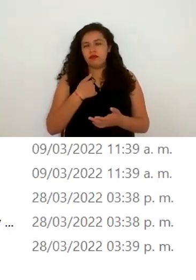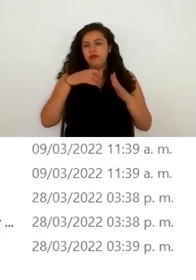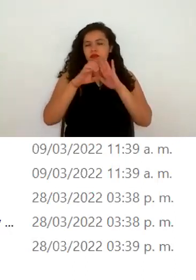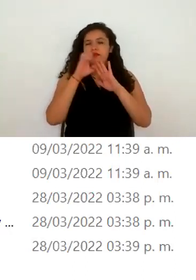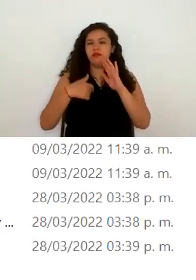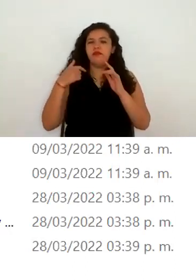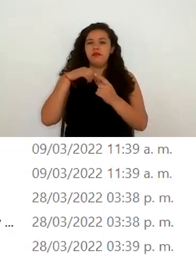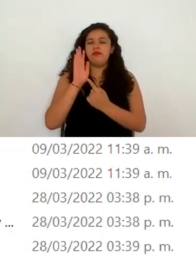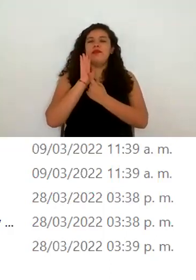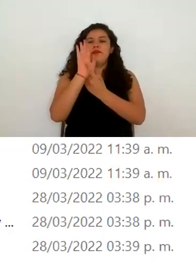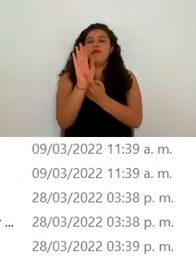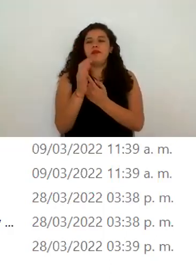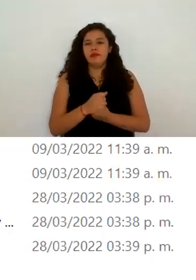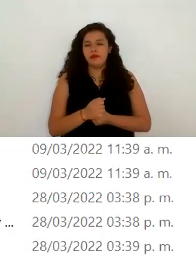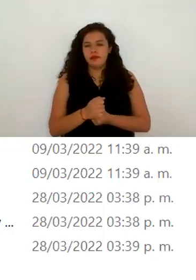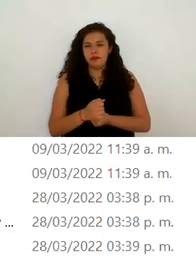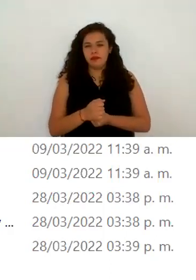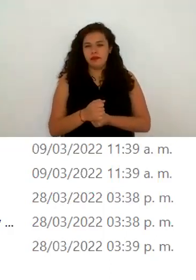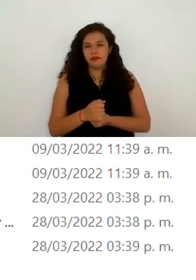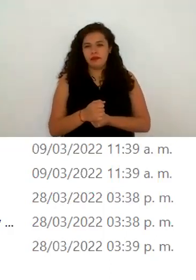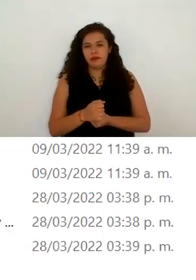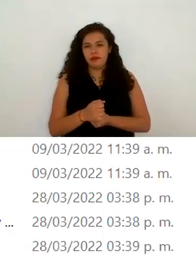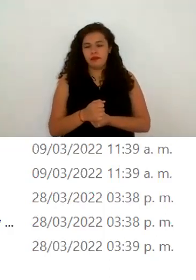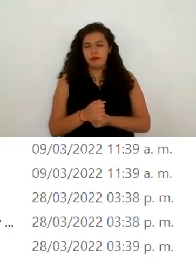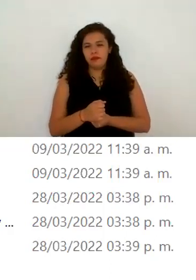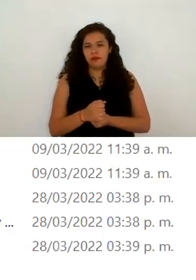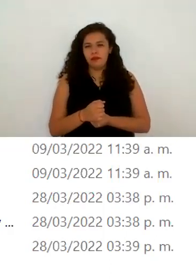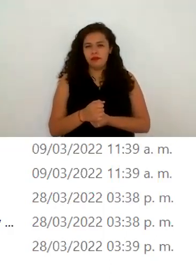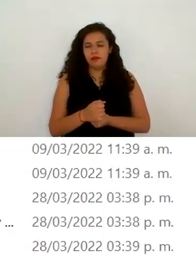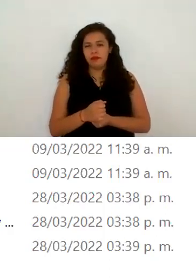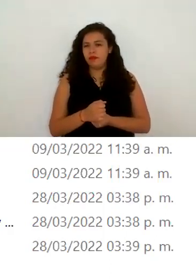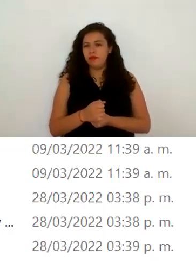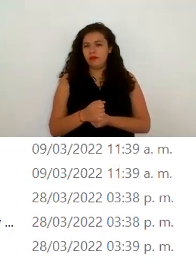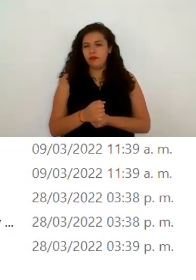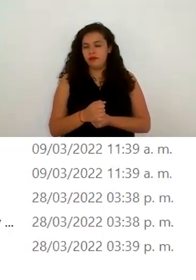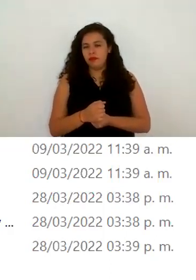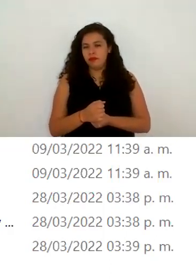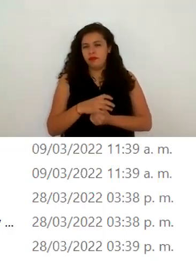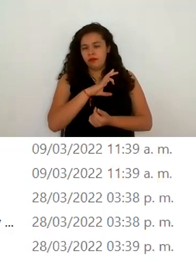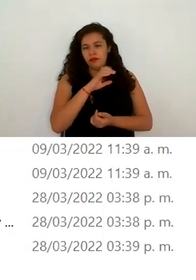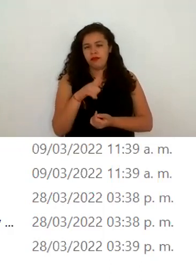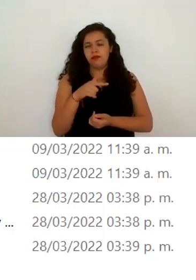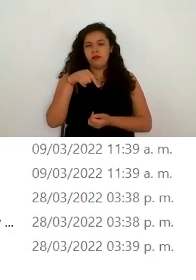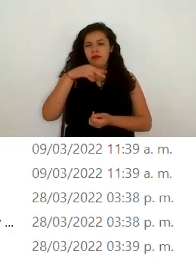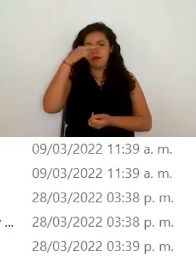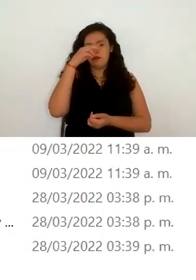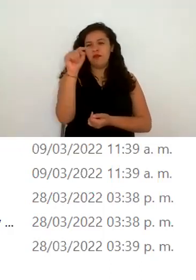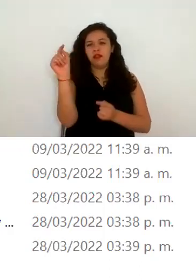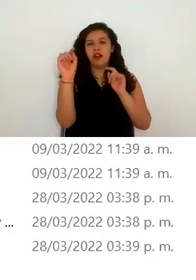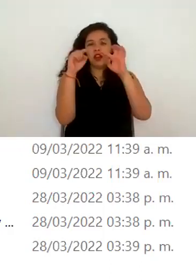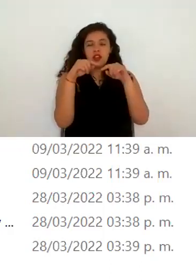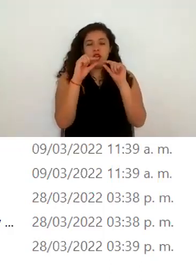clasificación. Tomé de referencia el Centro de Cirugía Especial de México, le puse guión bajo, las